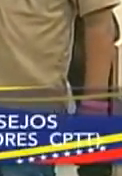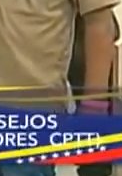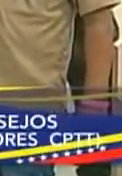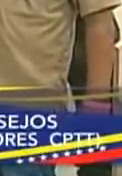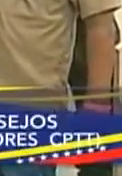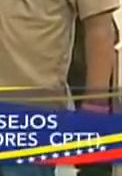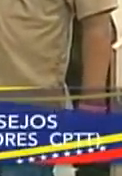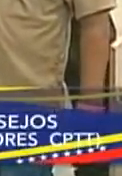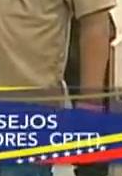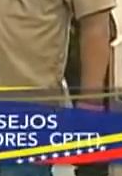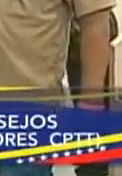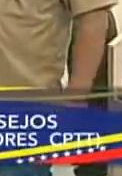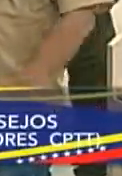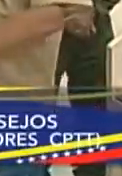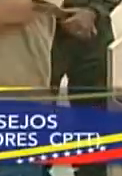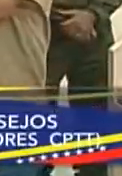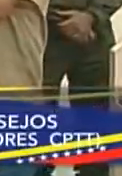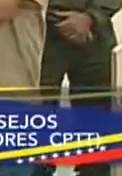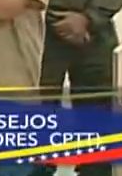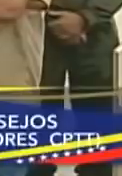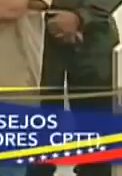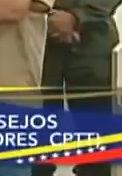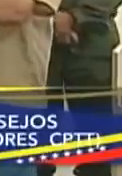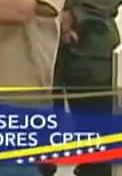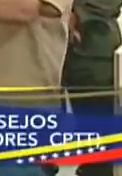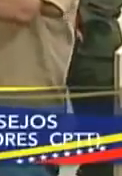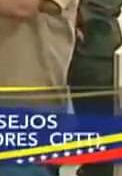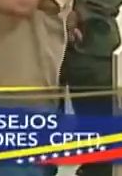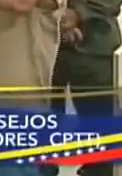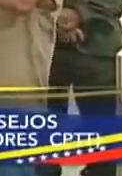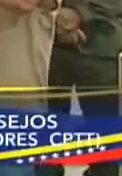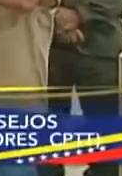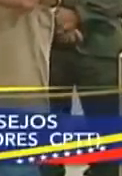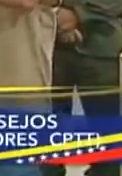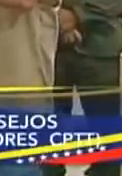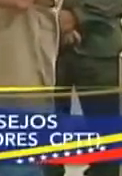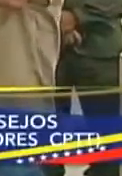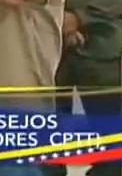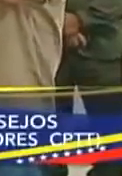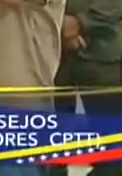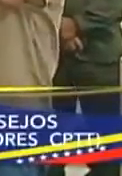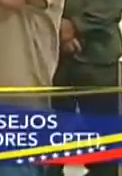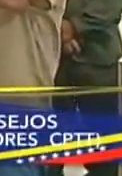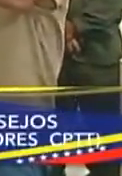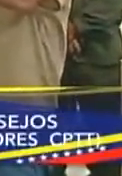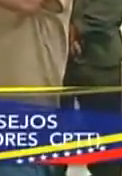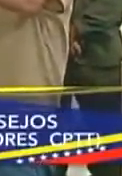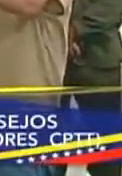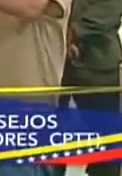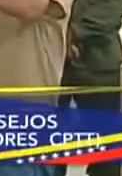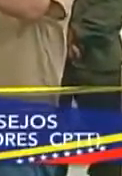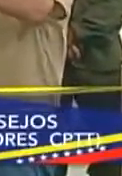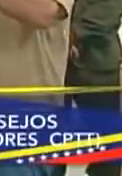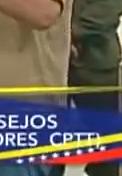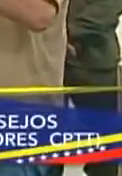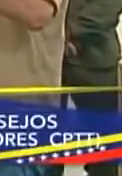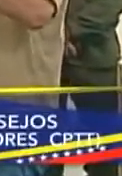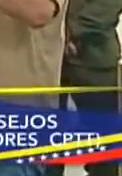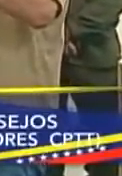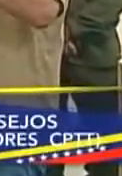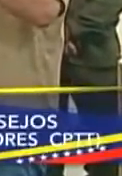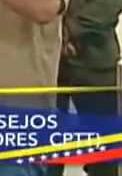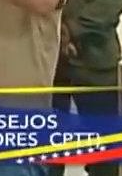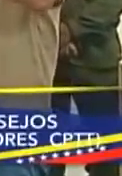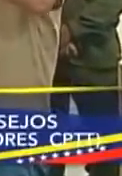el cielo y más allá. Cuando, bueno, este muchachito salió, yo me tuve que esconder porque me eché a